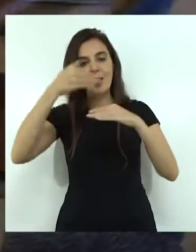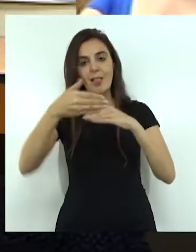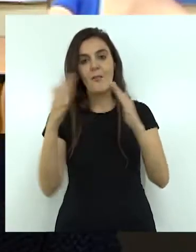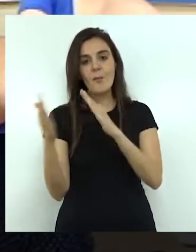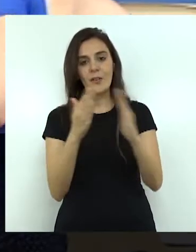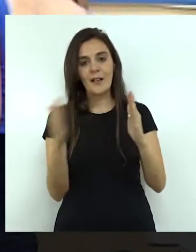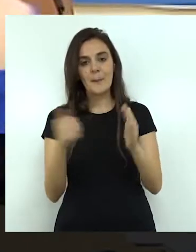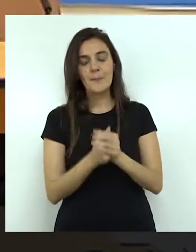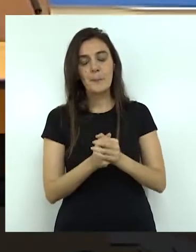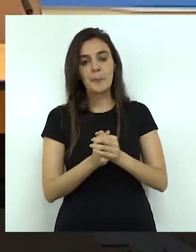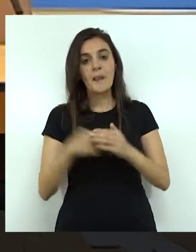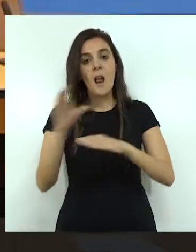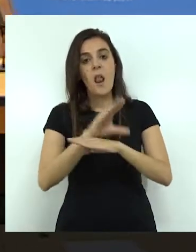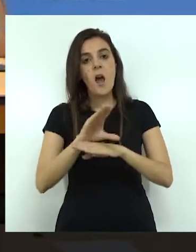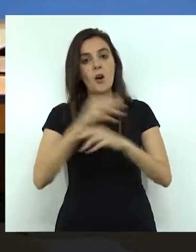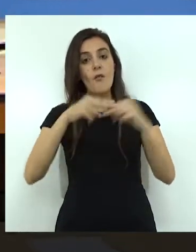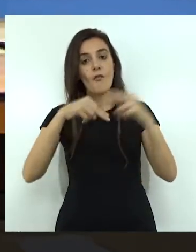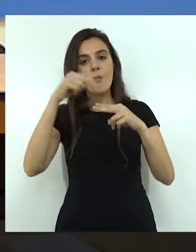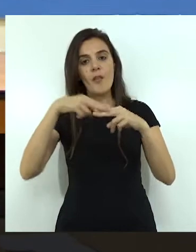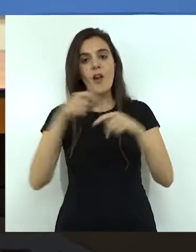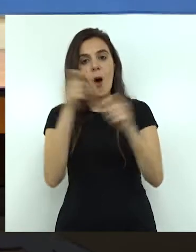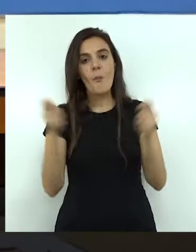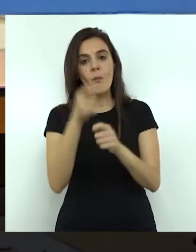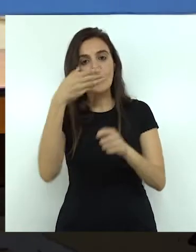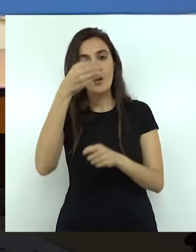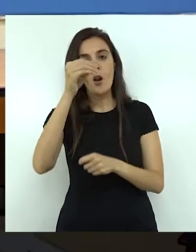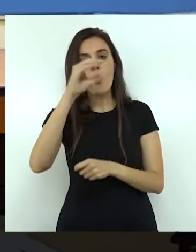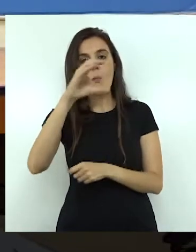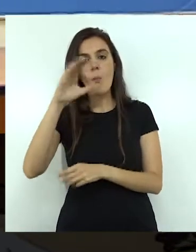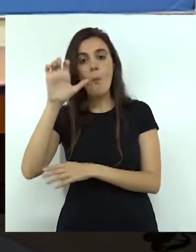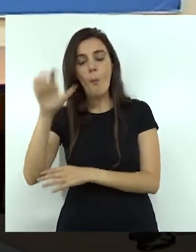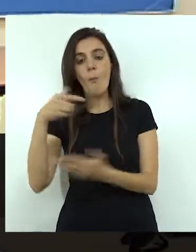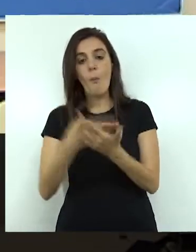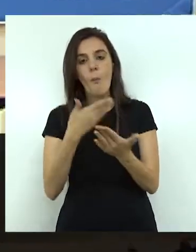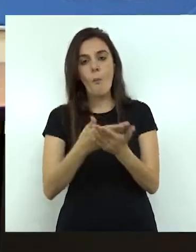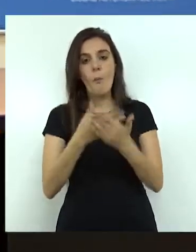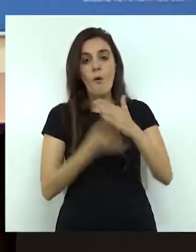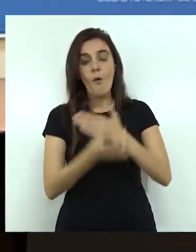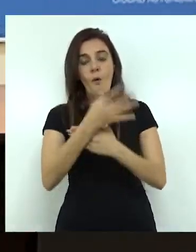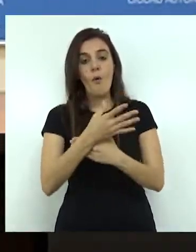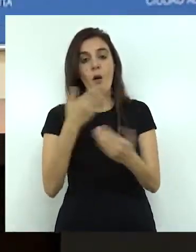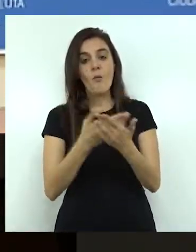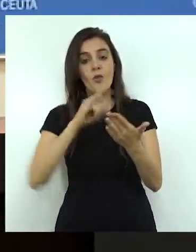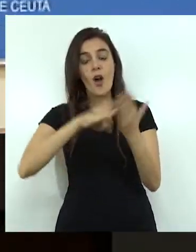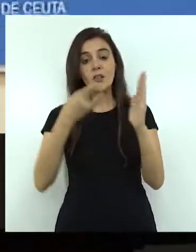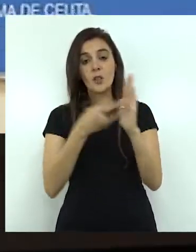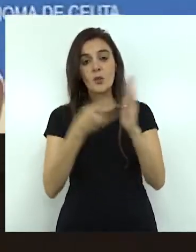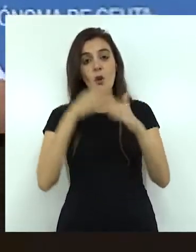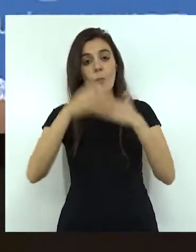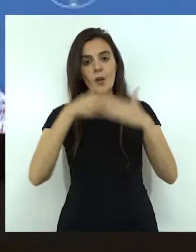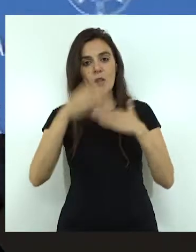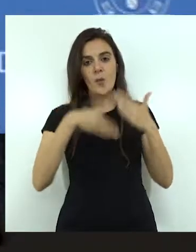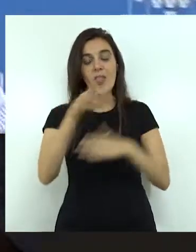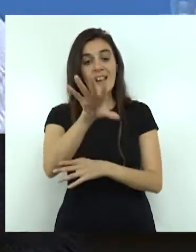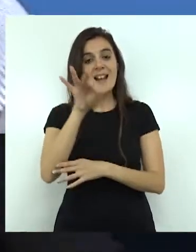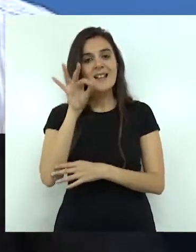la consejería de fomento ha publicado en el boletín oficial de la ciudad la propuesta de resolución provisional del procedimiento de